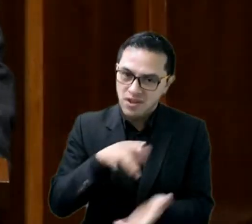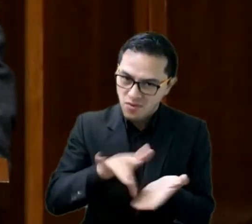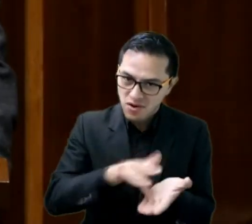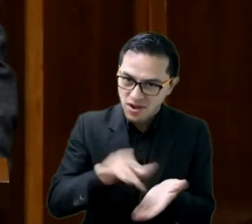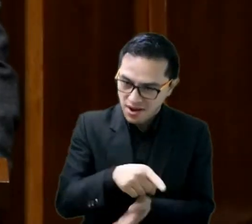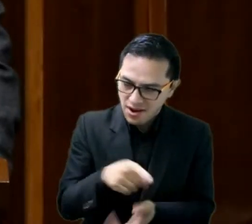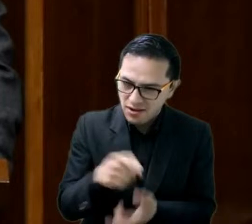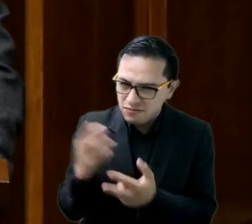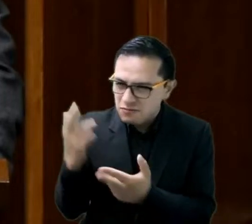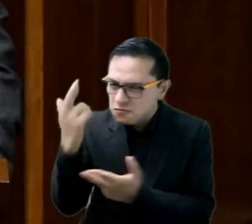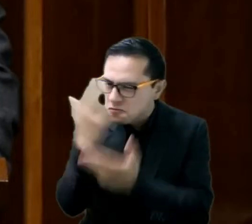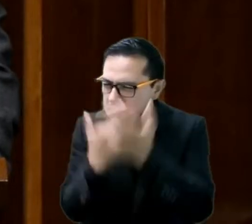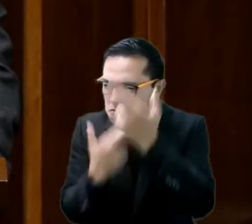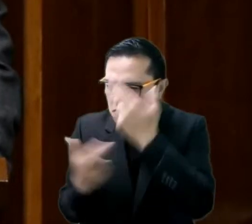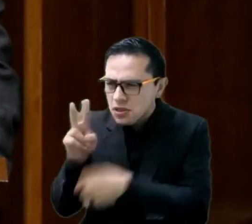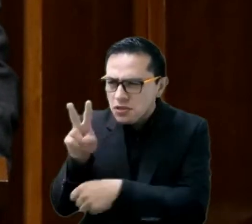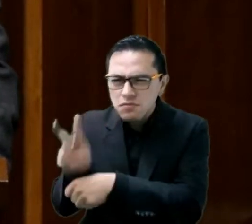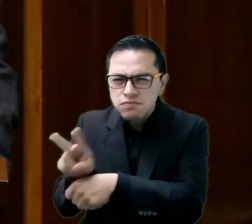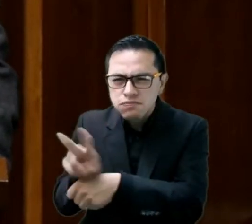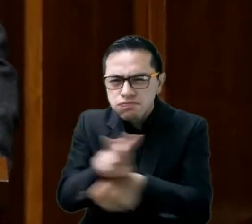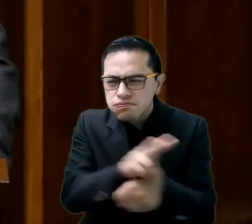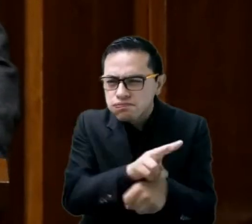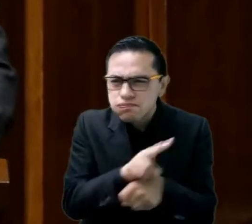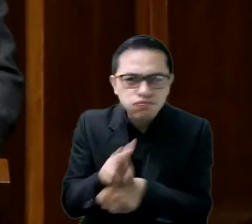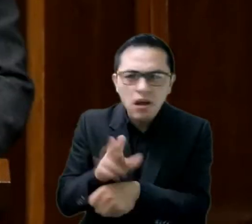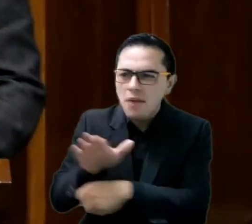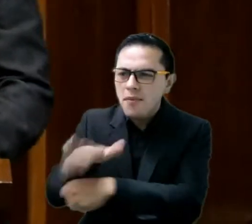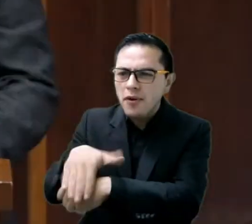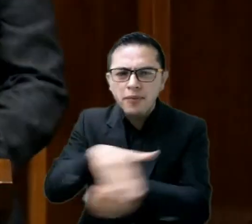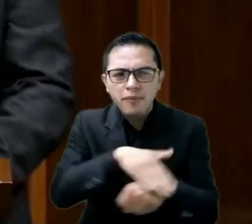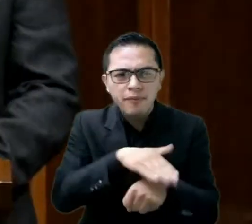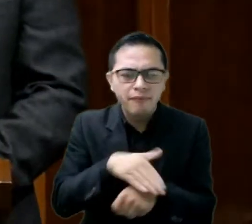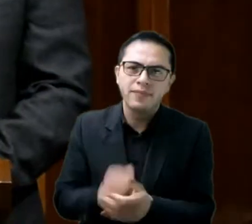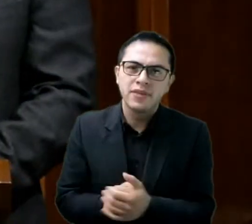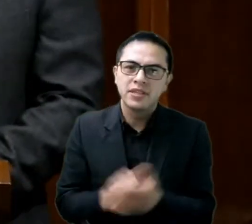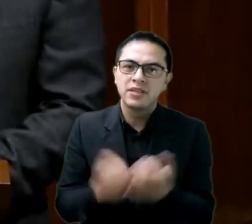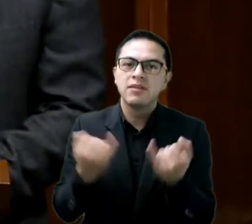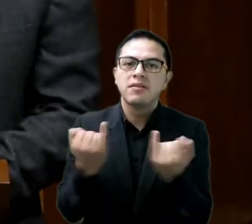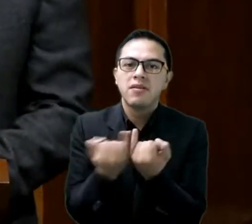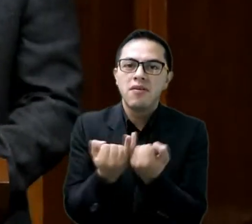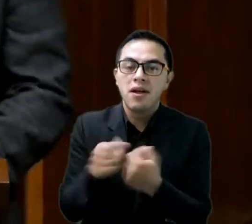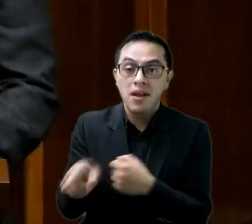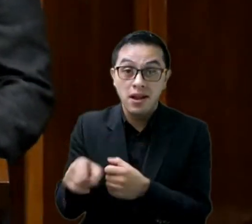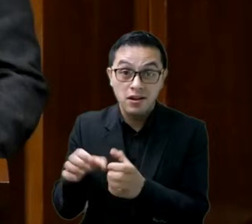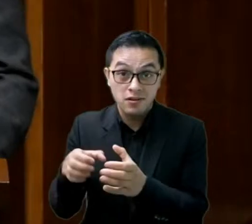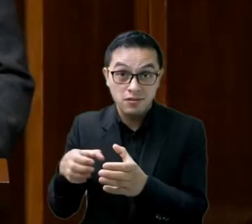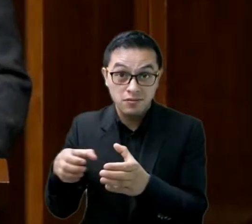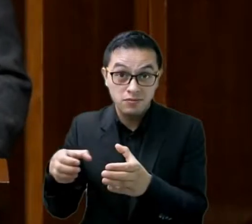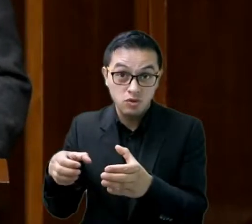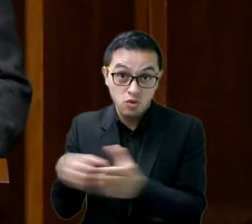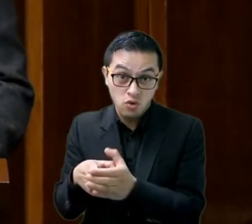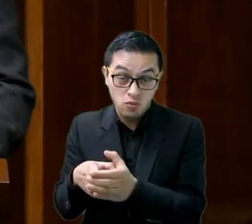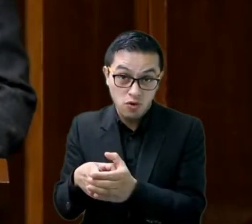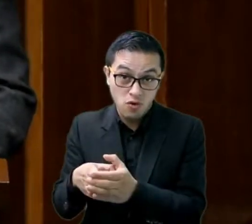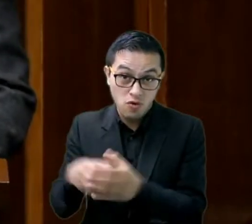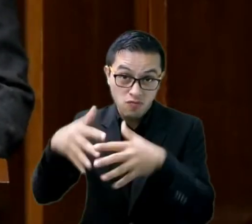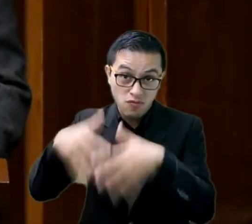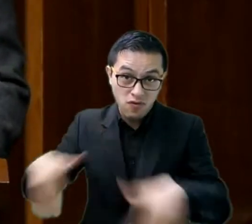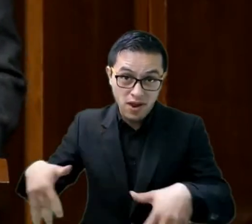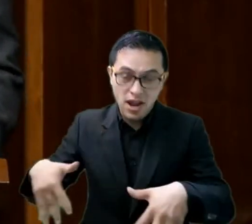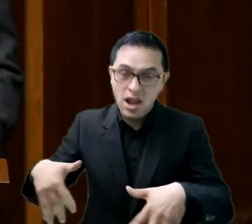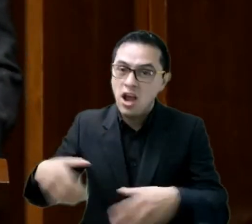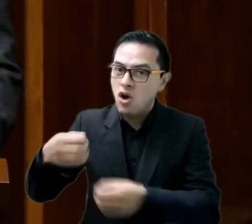todo pase por acá y por allá y por el Poder Judicial. Hay que decirle al Poder Judicial, ¿por qué no aplicas la amnistía? O hay que